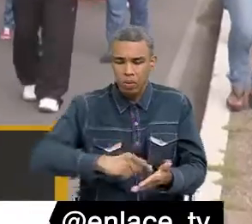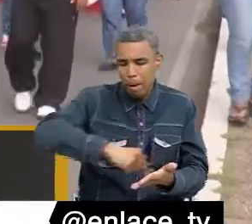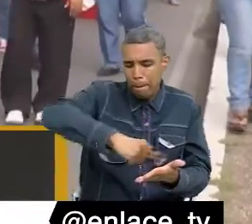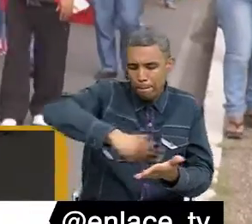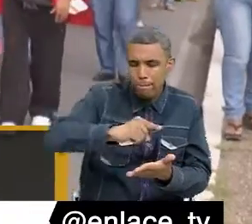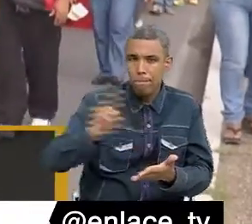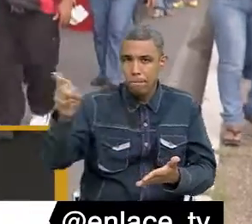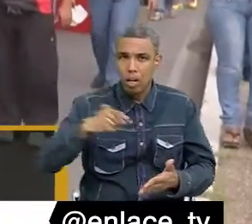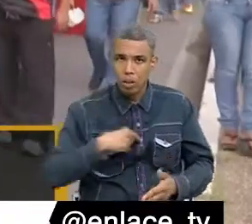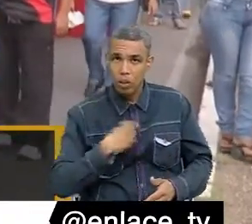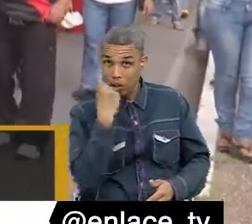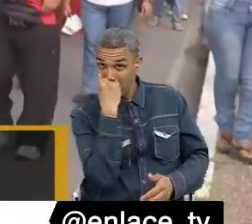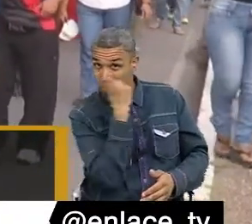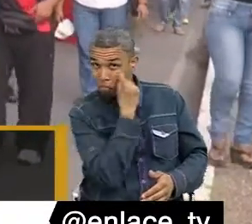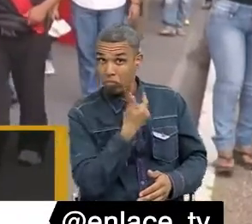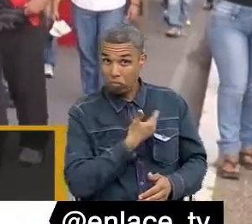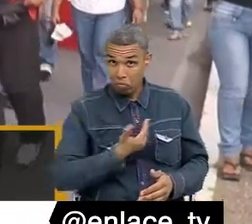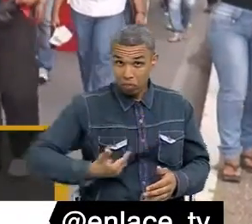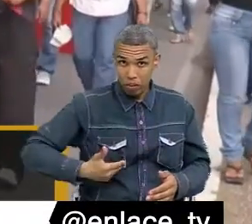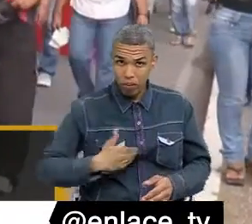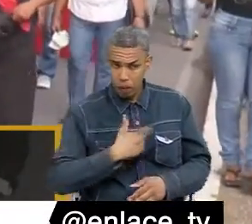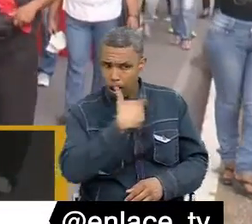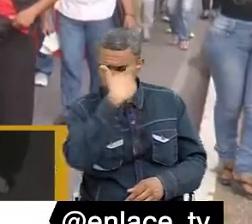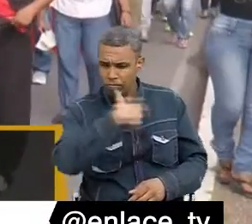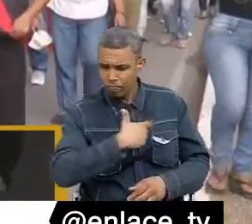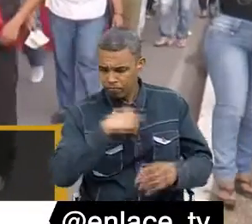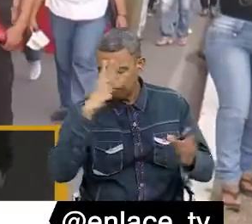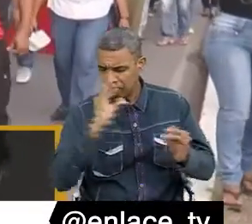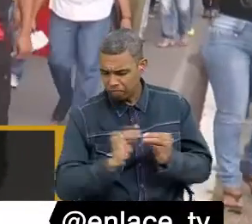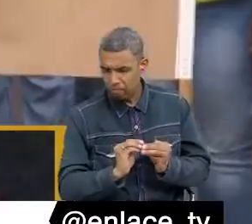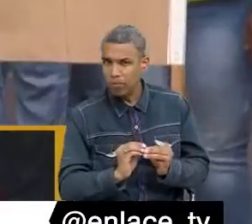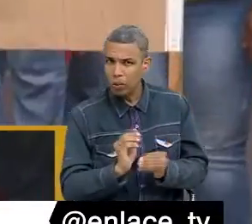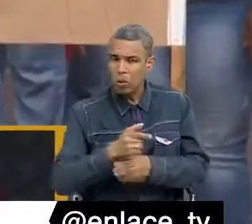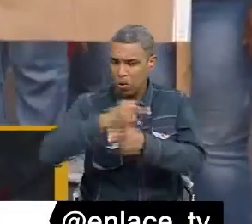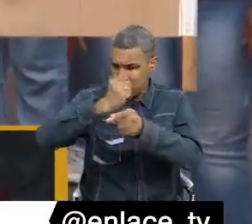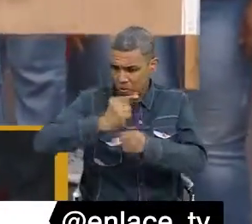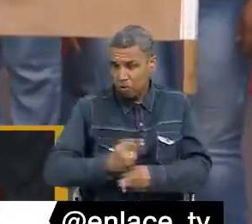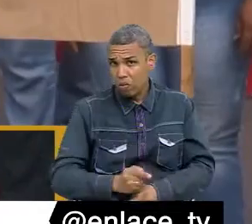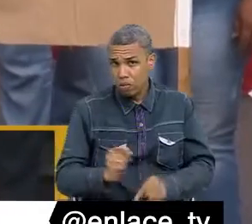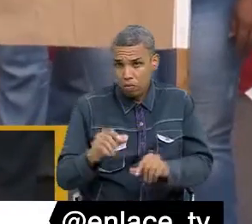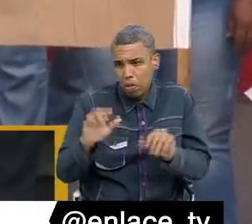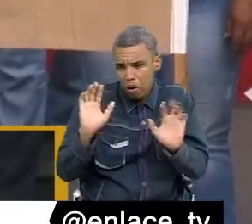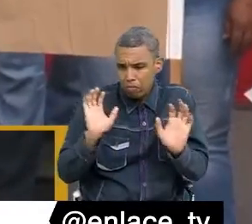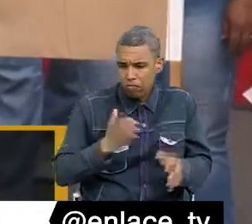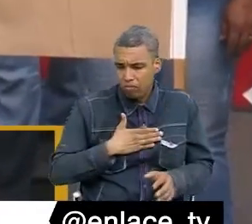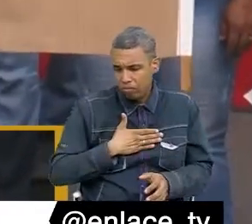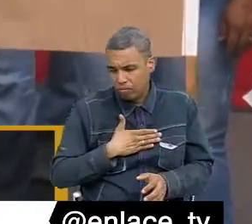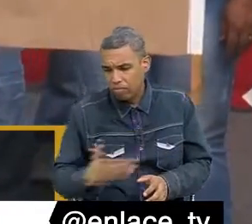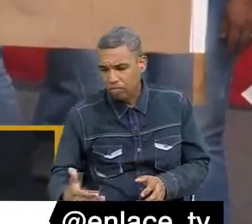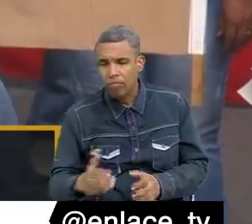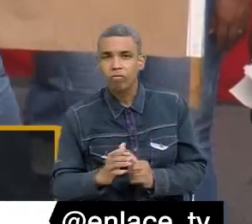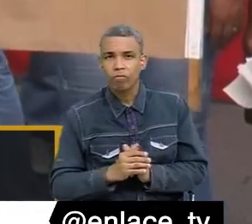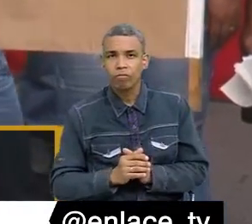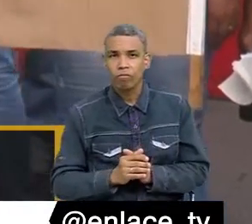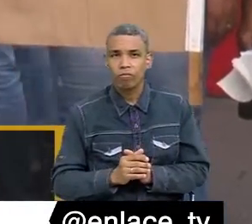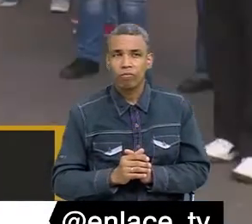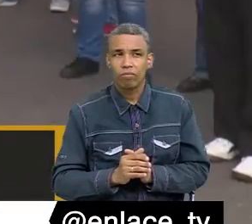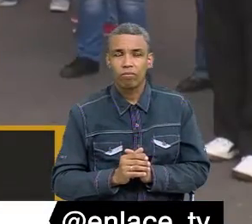está dispuesto a que nos sentemos la comisión tripartita y llevemos a